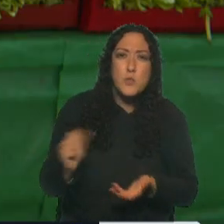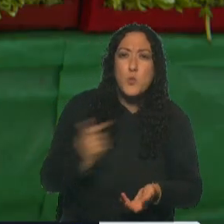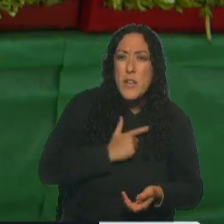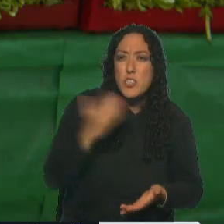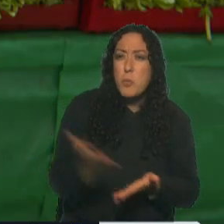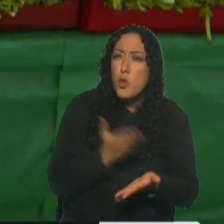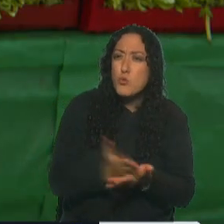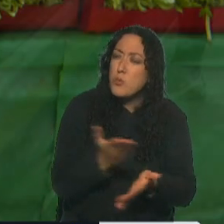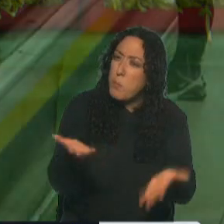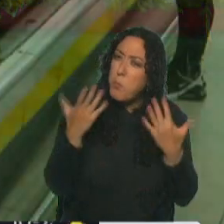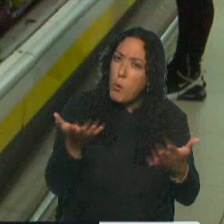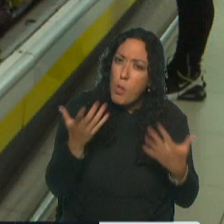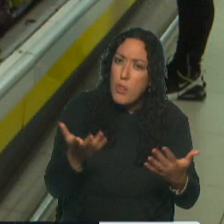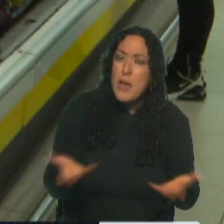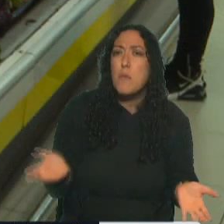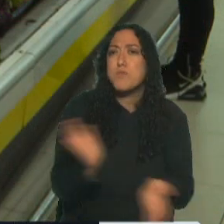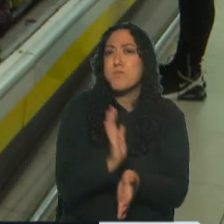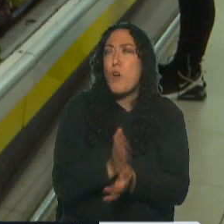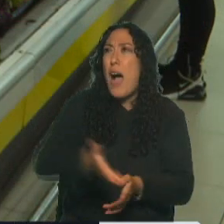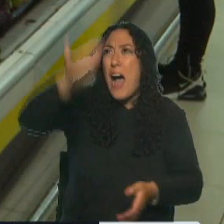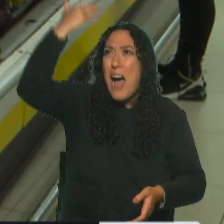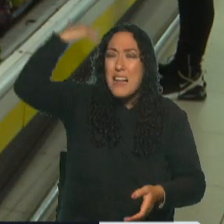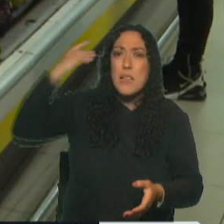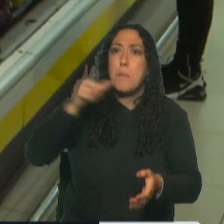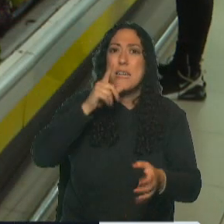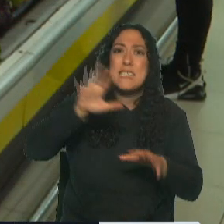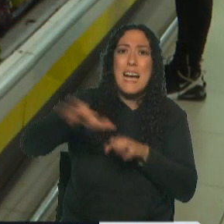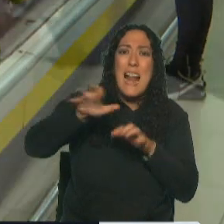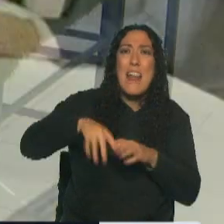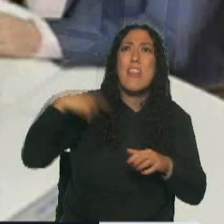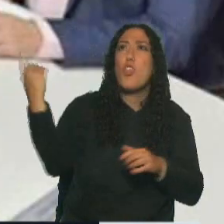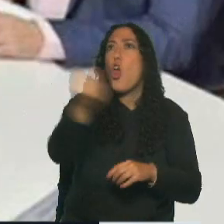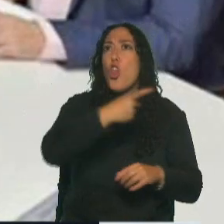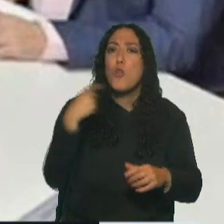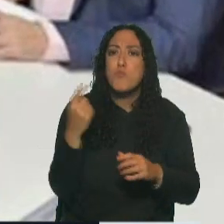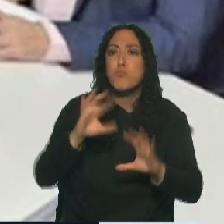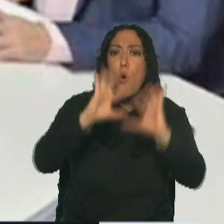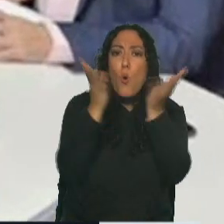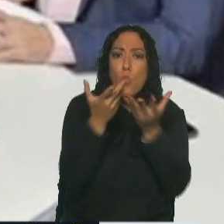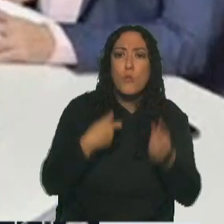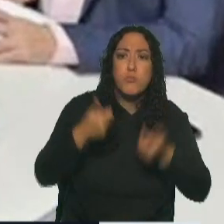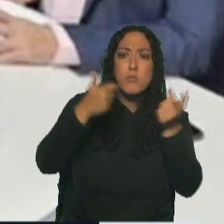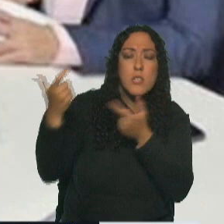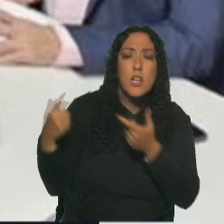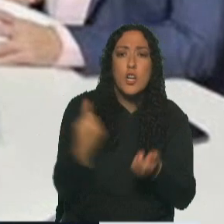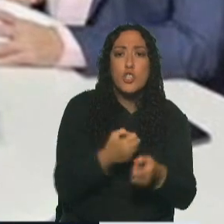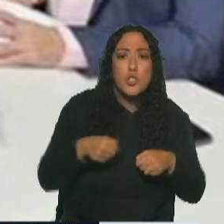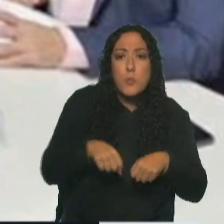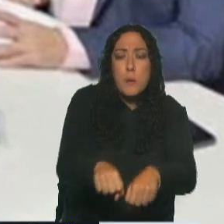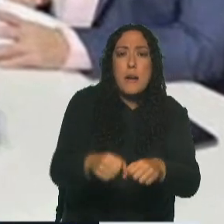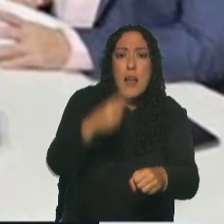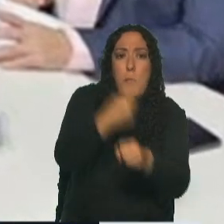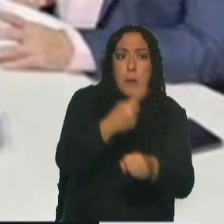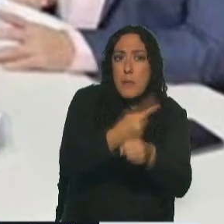ser efectivamente el granero del mundo que alguien dijo alguna vez, ¿no es cierto? Somos optimistas, a su vez para ser supermercadista lo primero que hay que